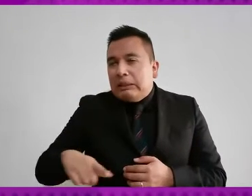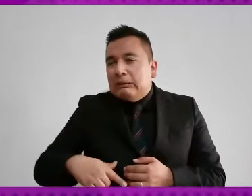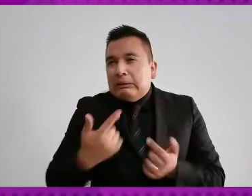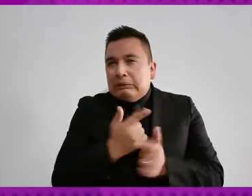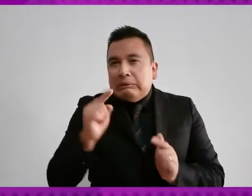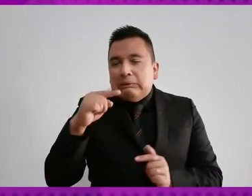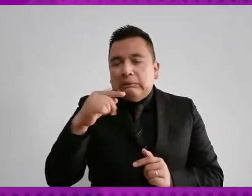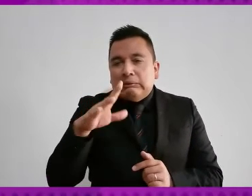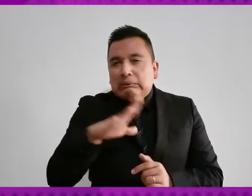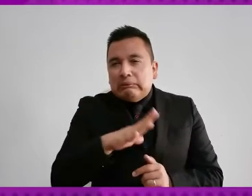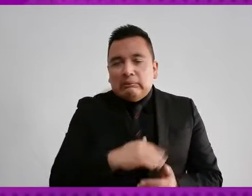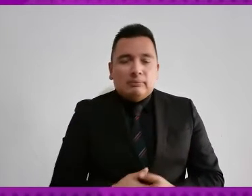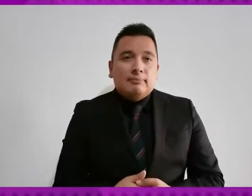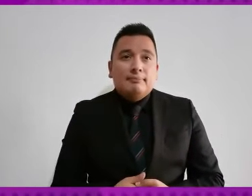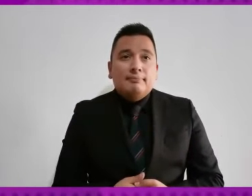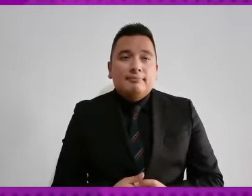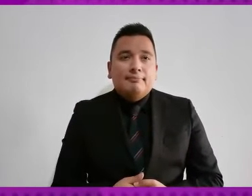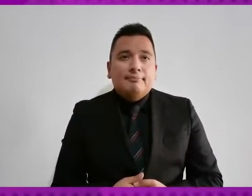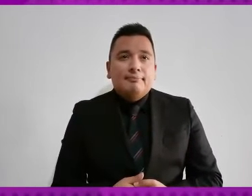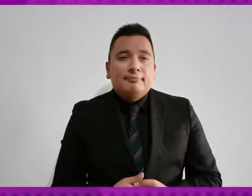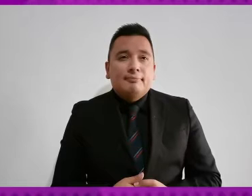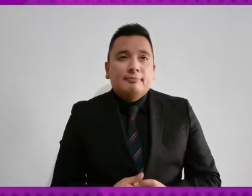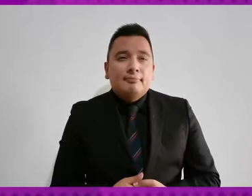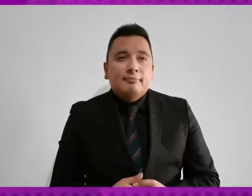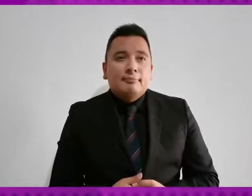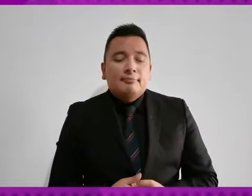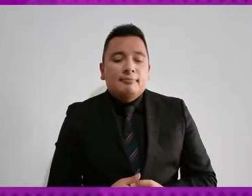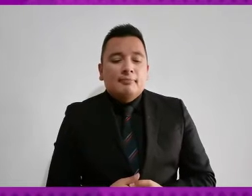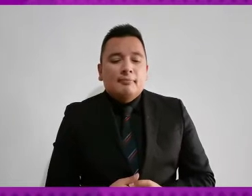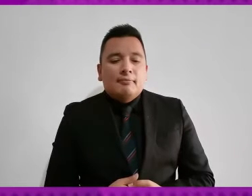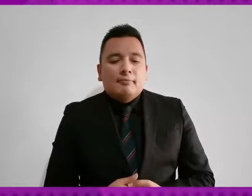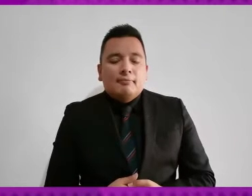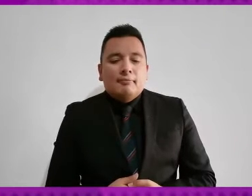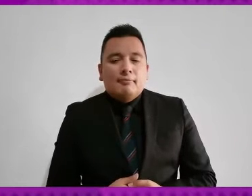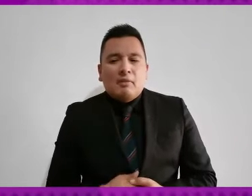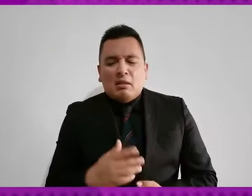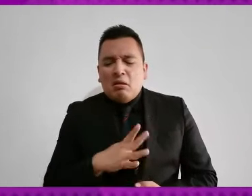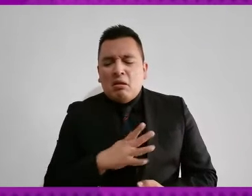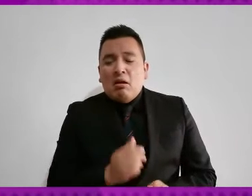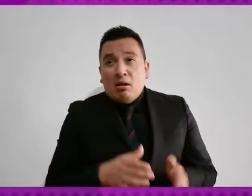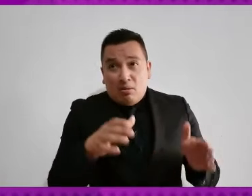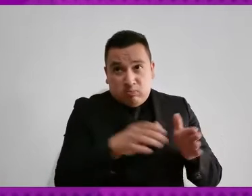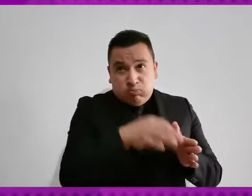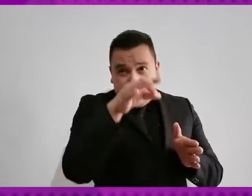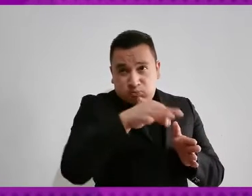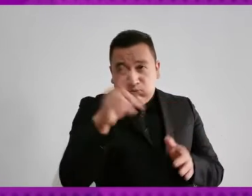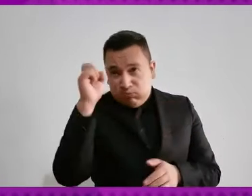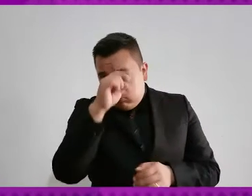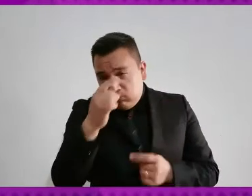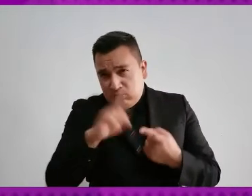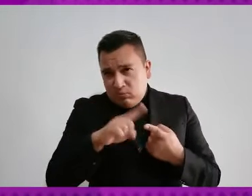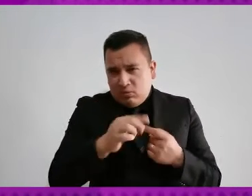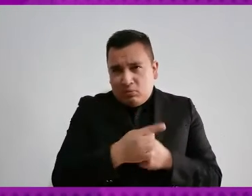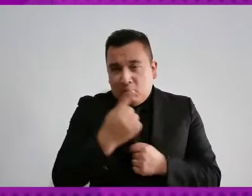No obstante que fue una elección intermedia y como ya lo hemos venido comentando, en medio de una